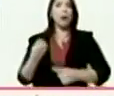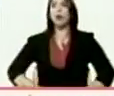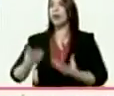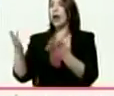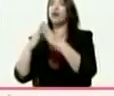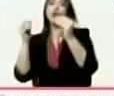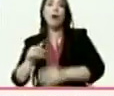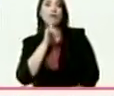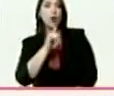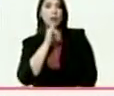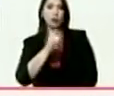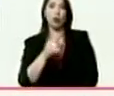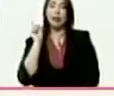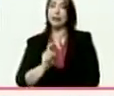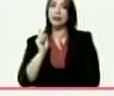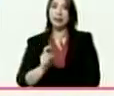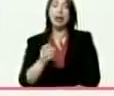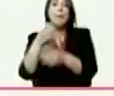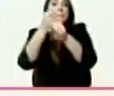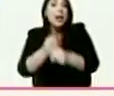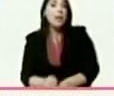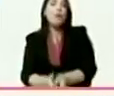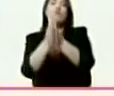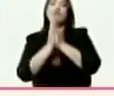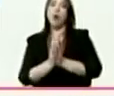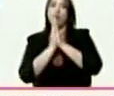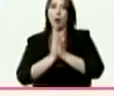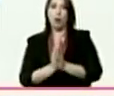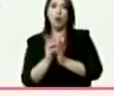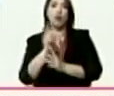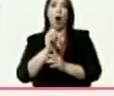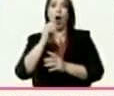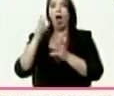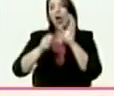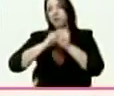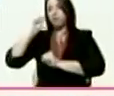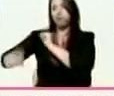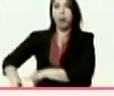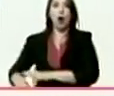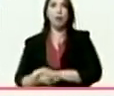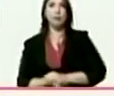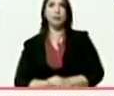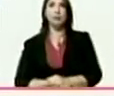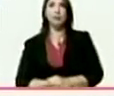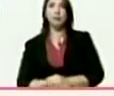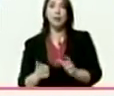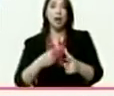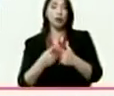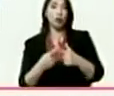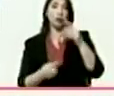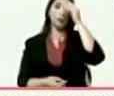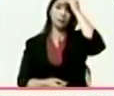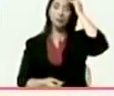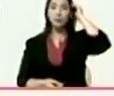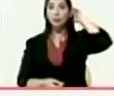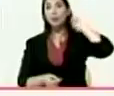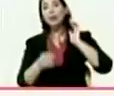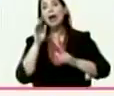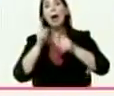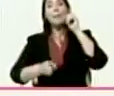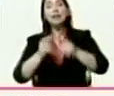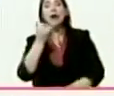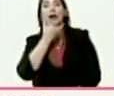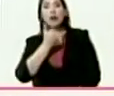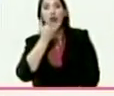información requerida. Esperemos que no la hayan lanzado a la papelera y que, en todo caso, en medio de los errores también